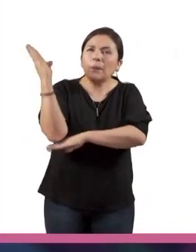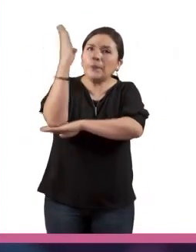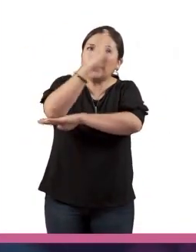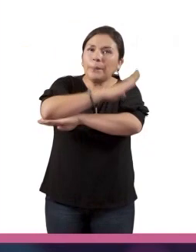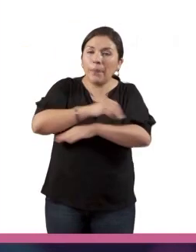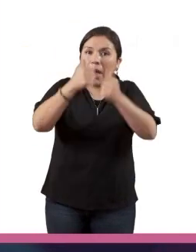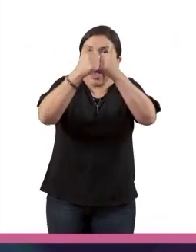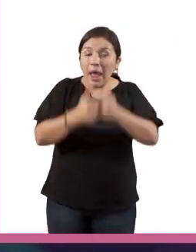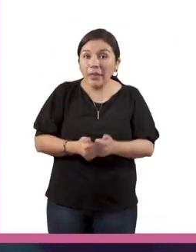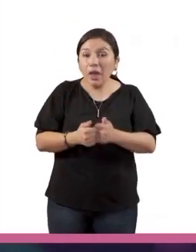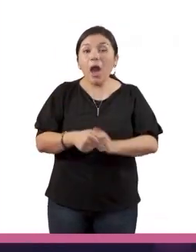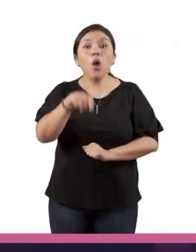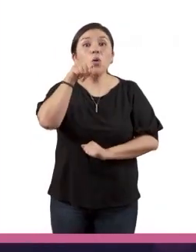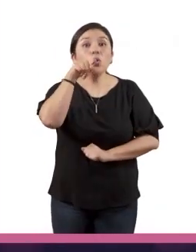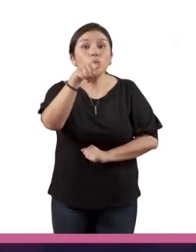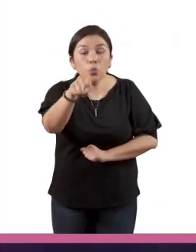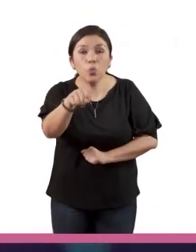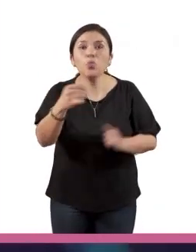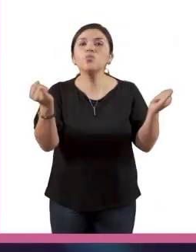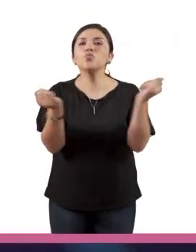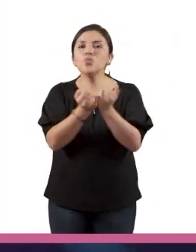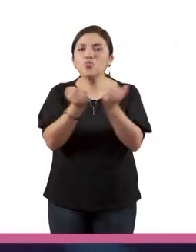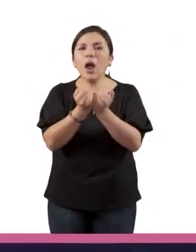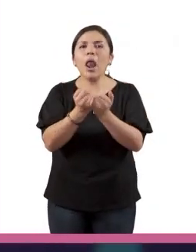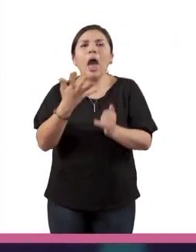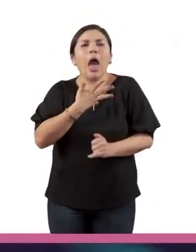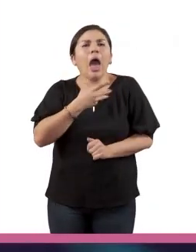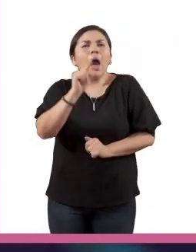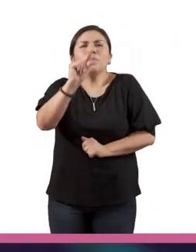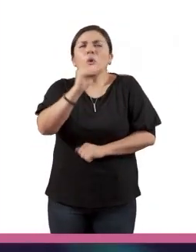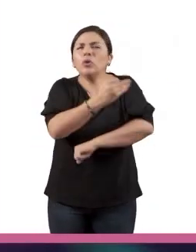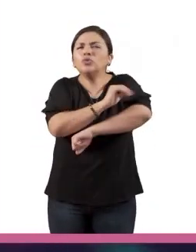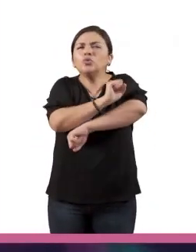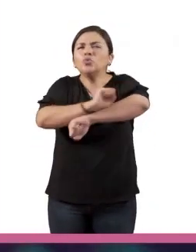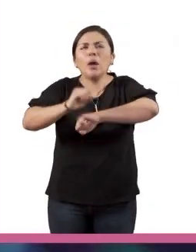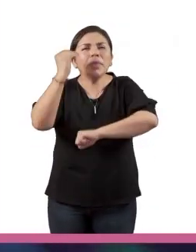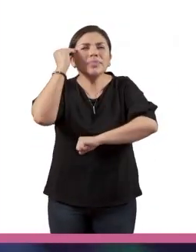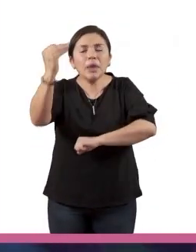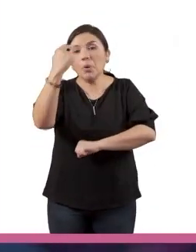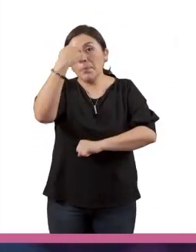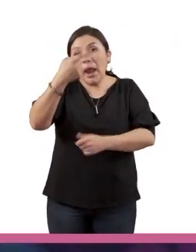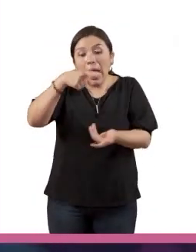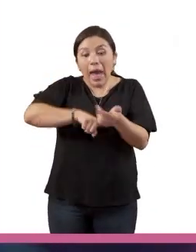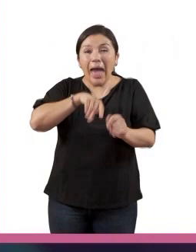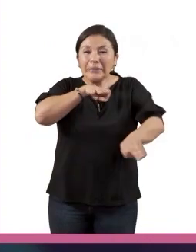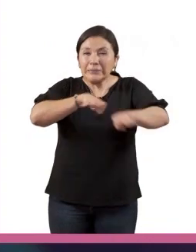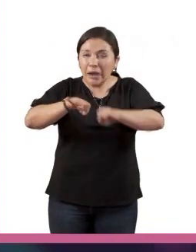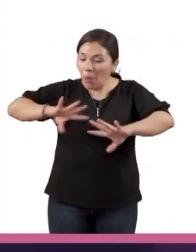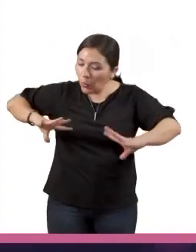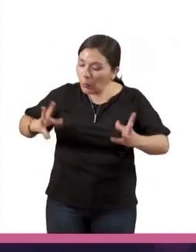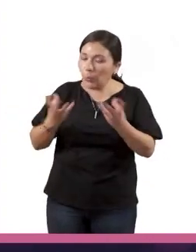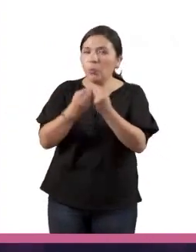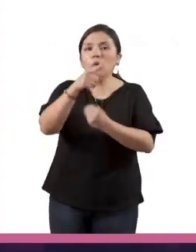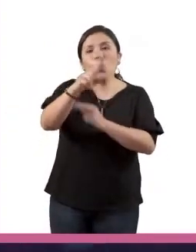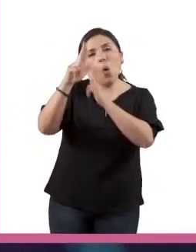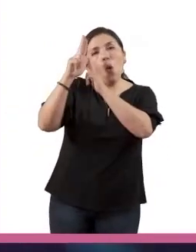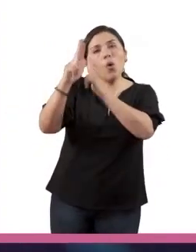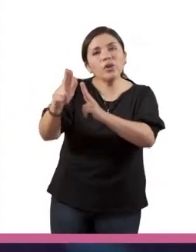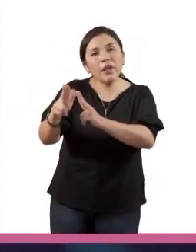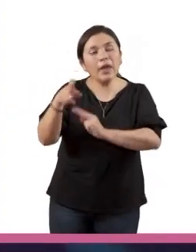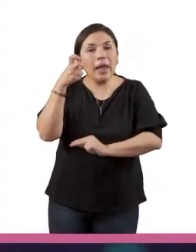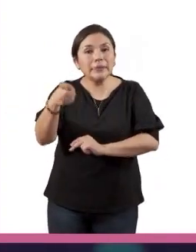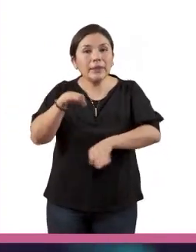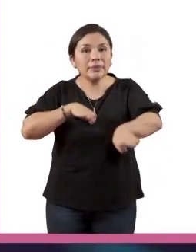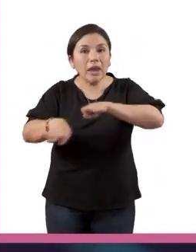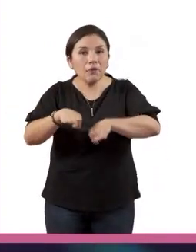set, tú tienes un breve momento para poder honrar esas emociones, esa actuación.